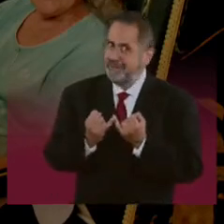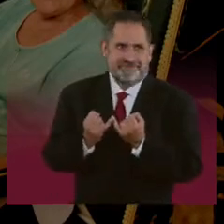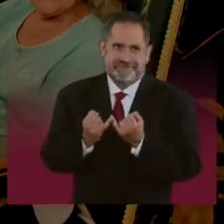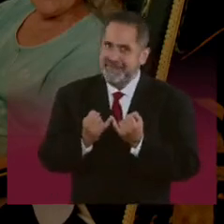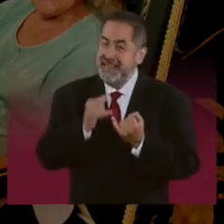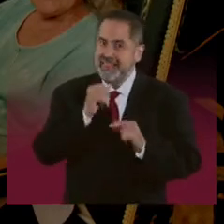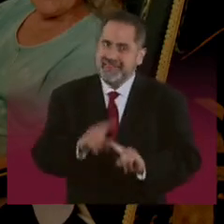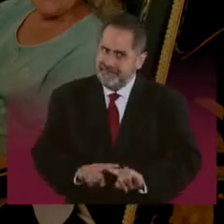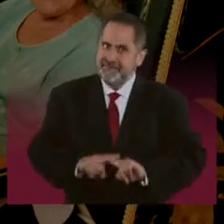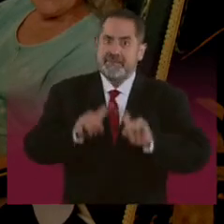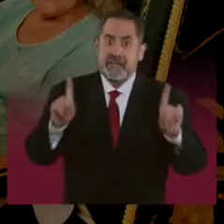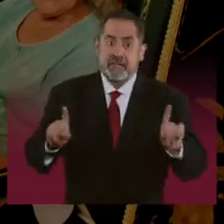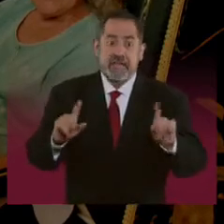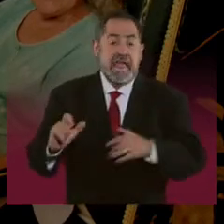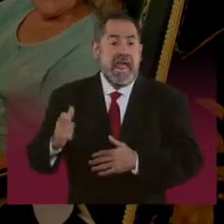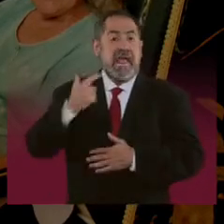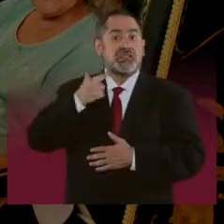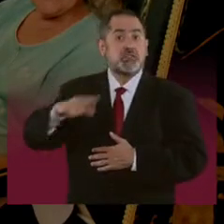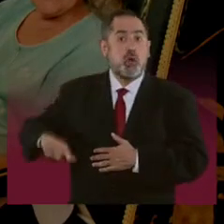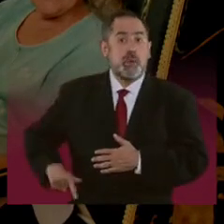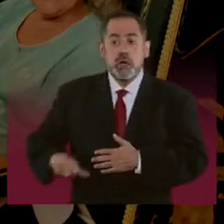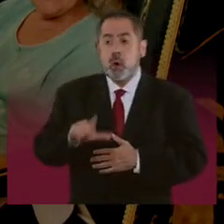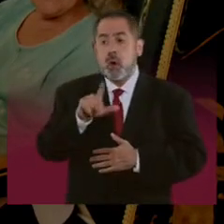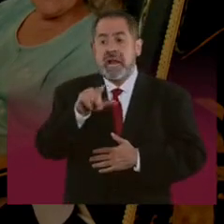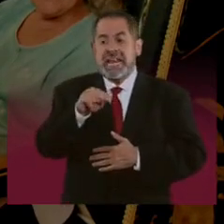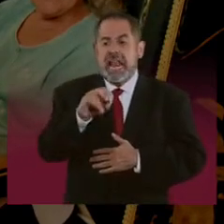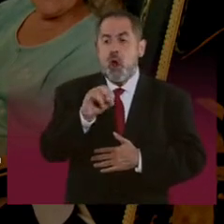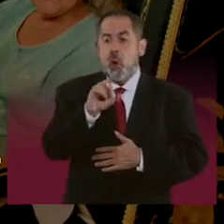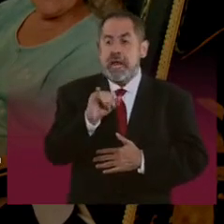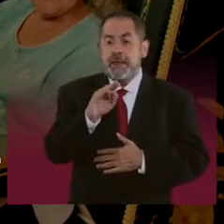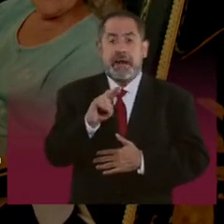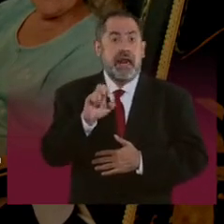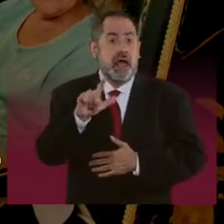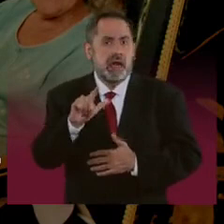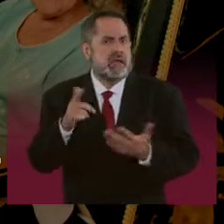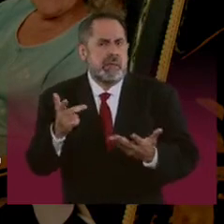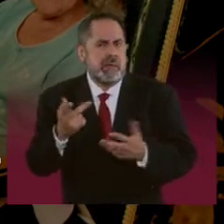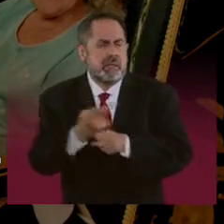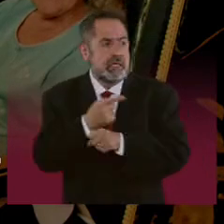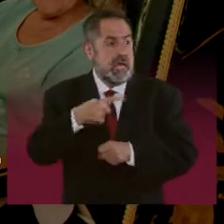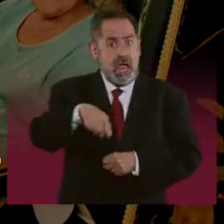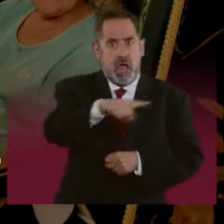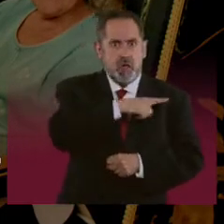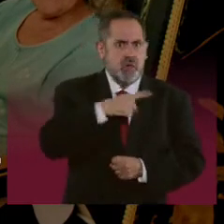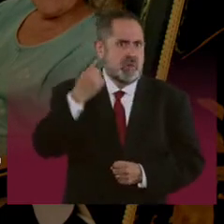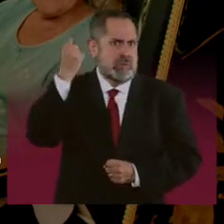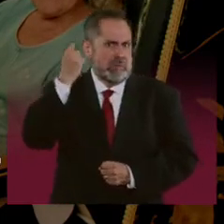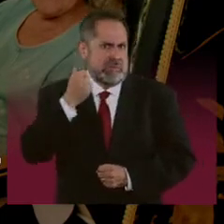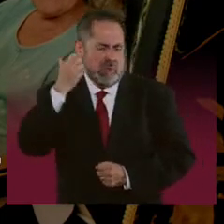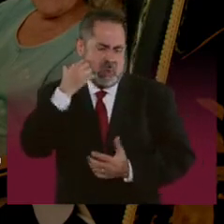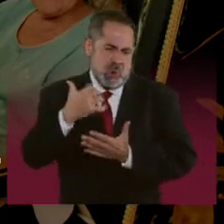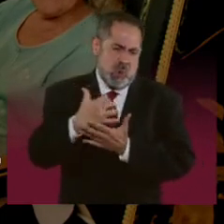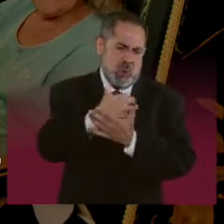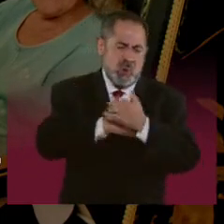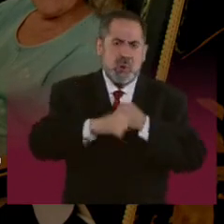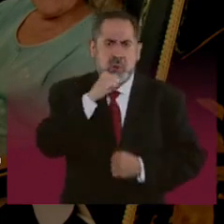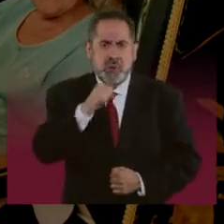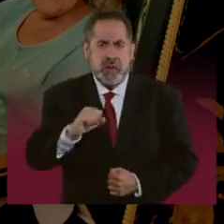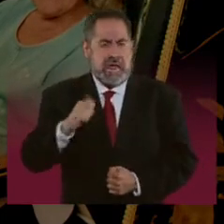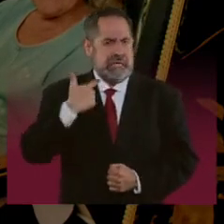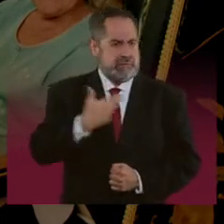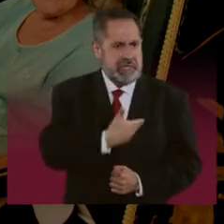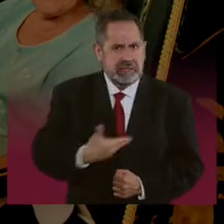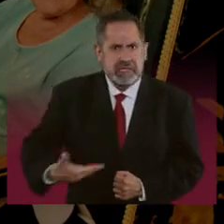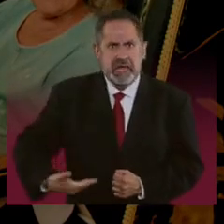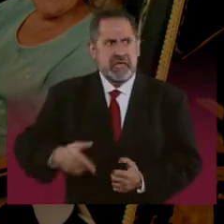No somos iguales. Durante los gobiernos neoliberales, las pensiones jugosas eran para los expresidentes,